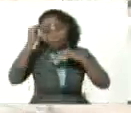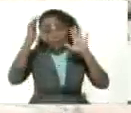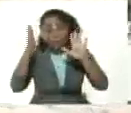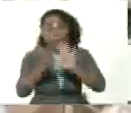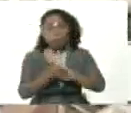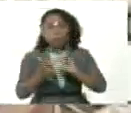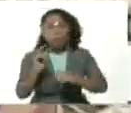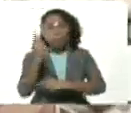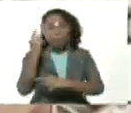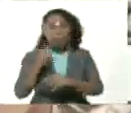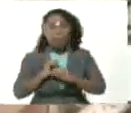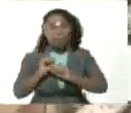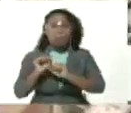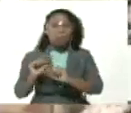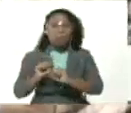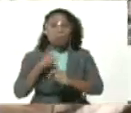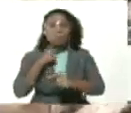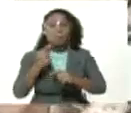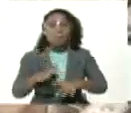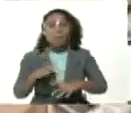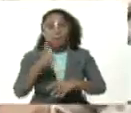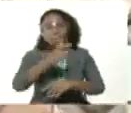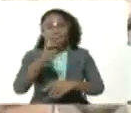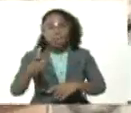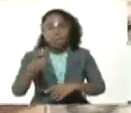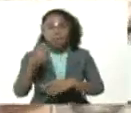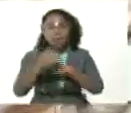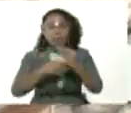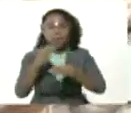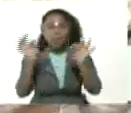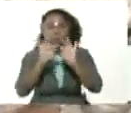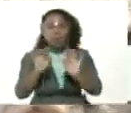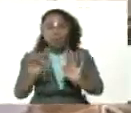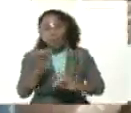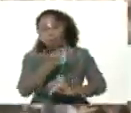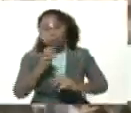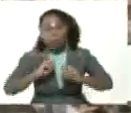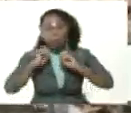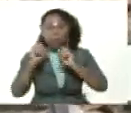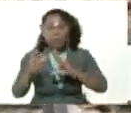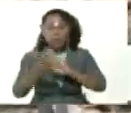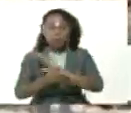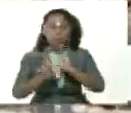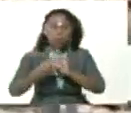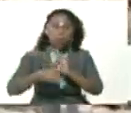para evitar la pérdida de vidas, que se hizo de manera eficaz y oportuna. Luego,